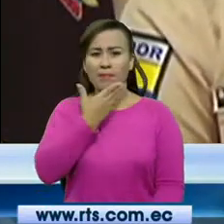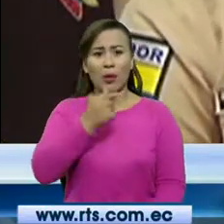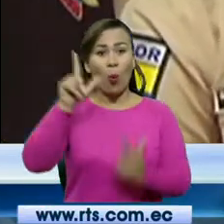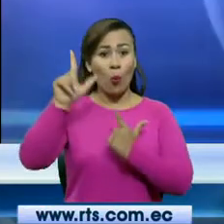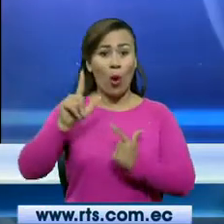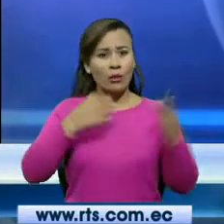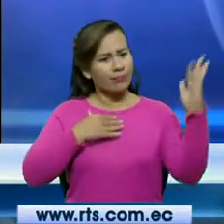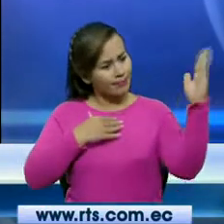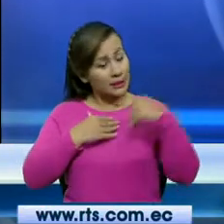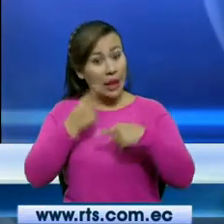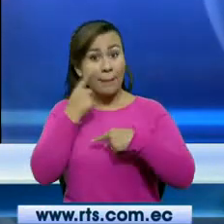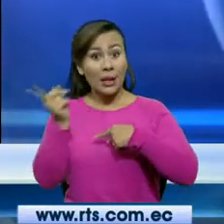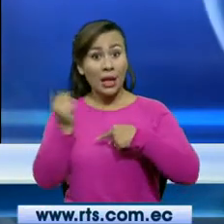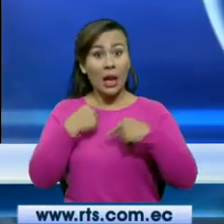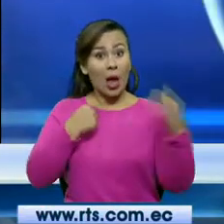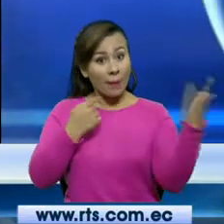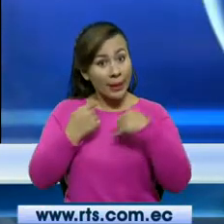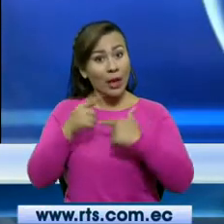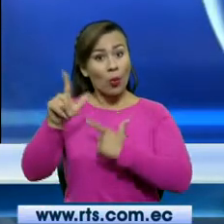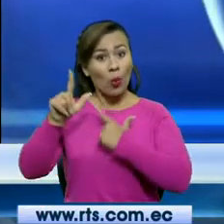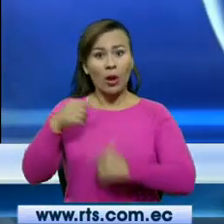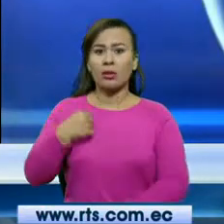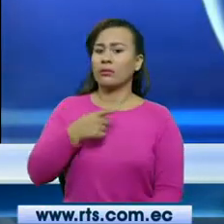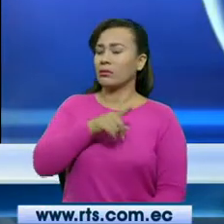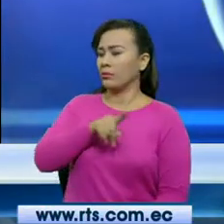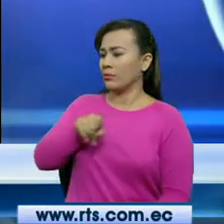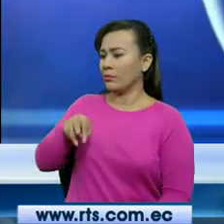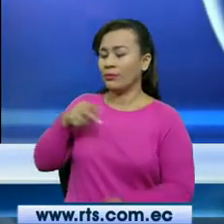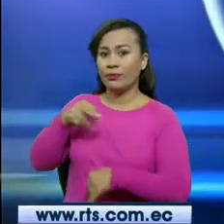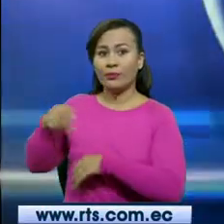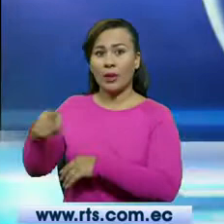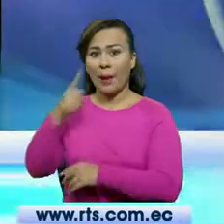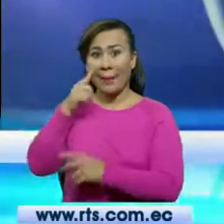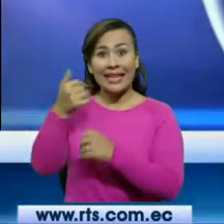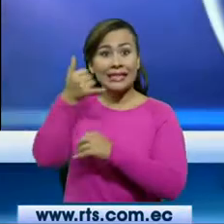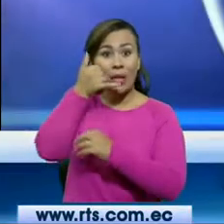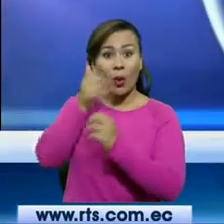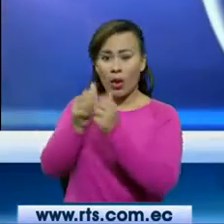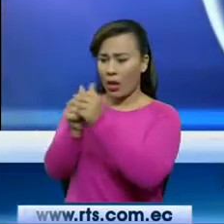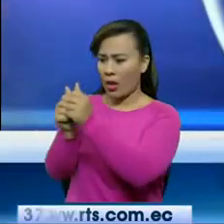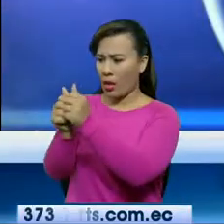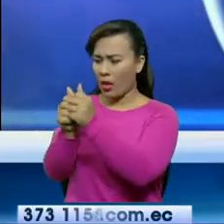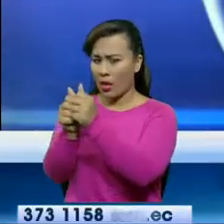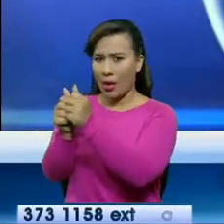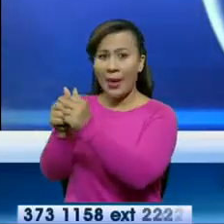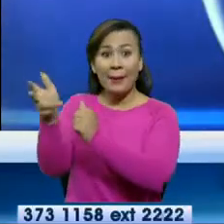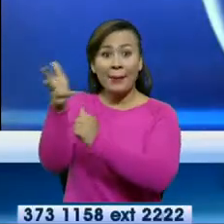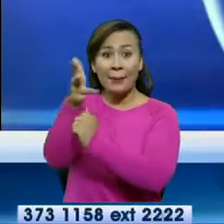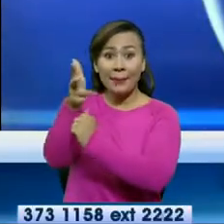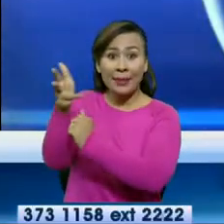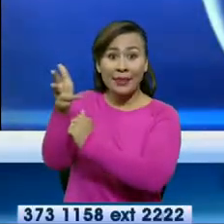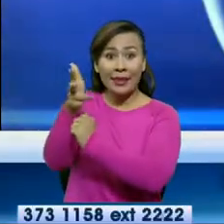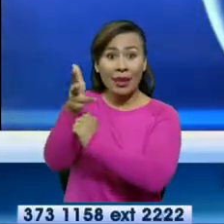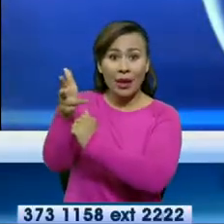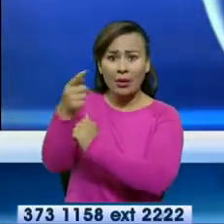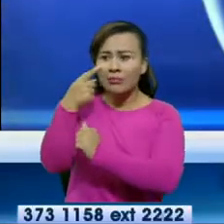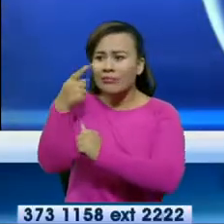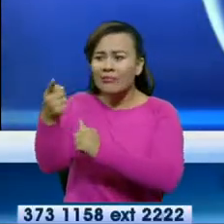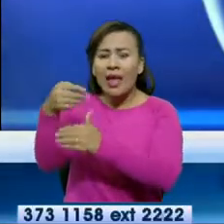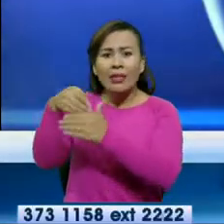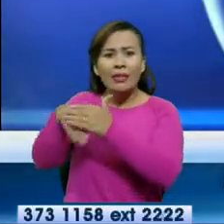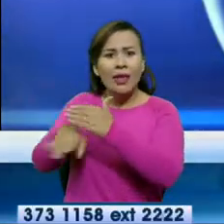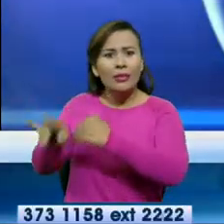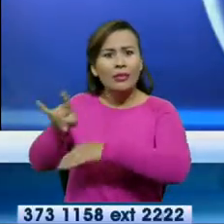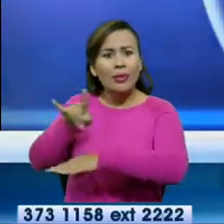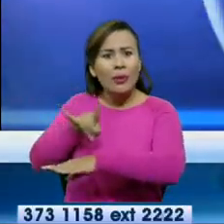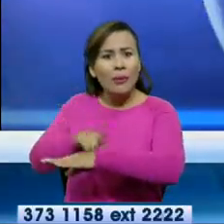seguridad. Entonces él logra, mediante su celular, captar unos videos de lo que estaba sucediendo